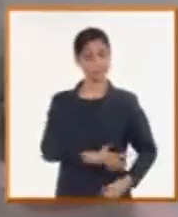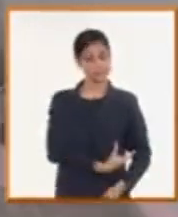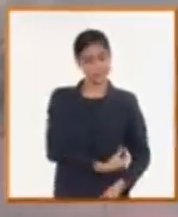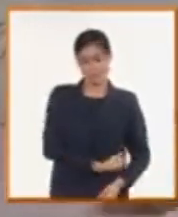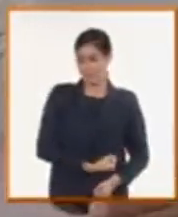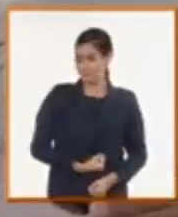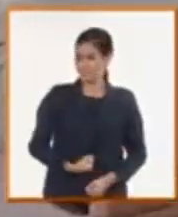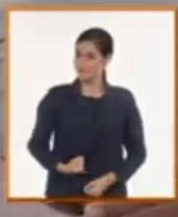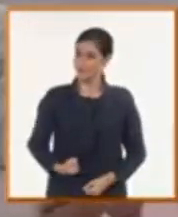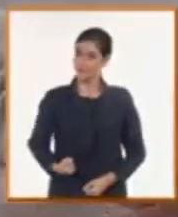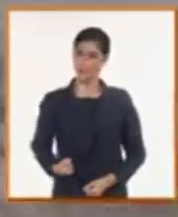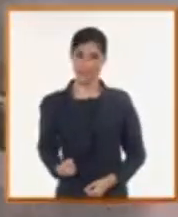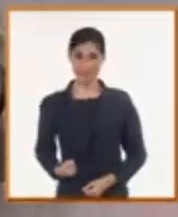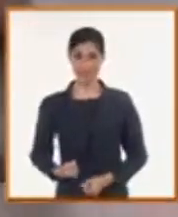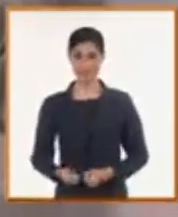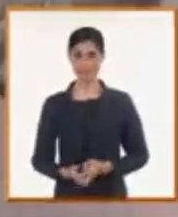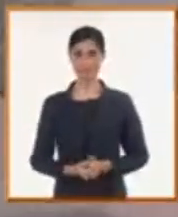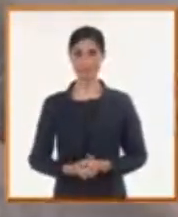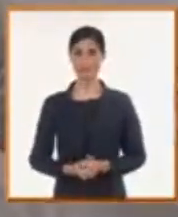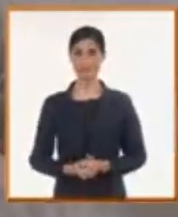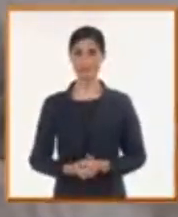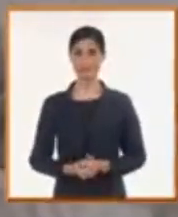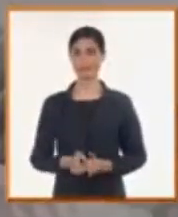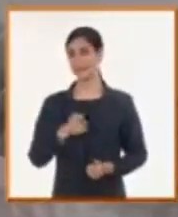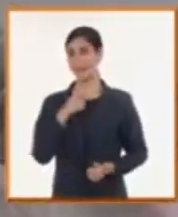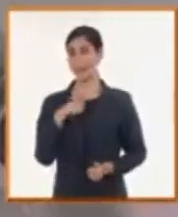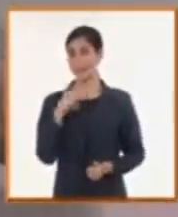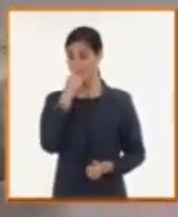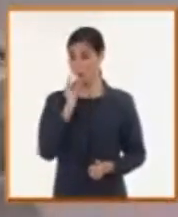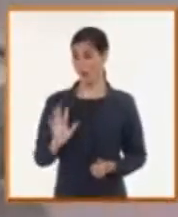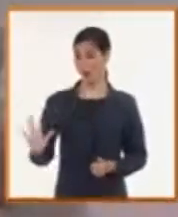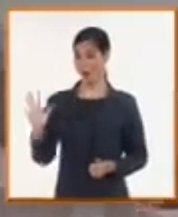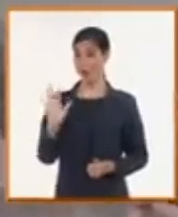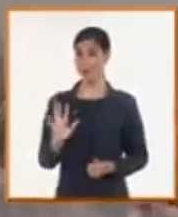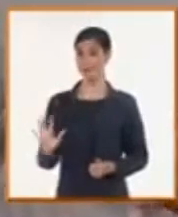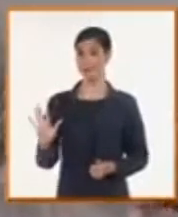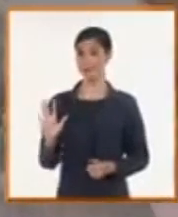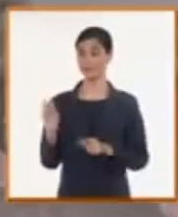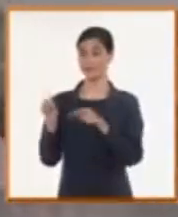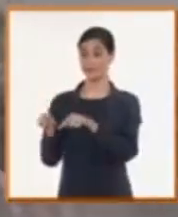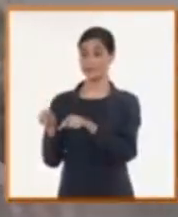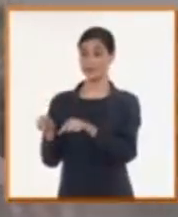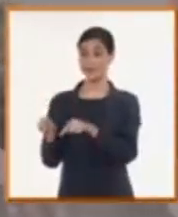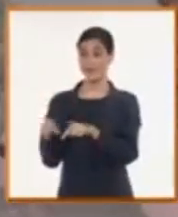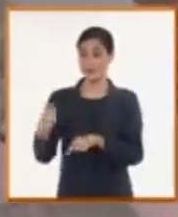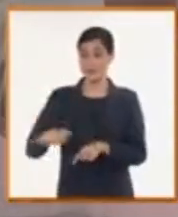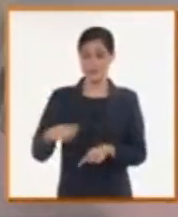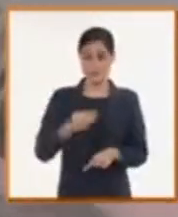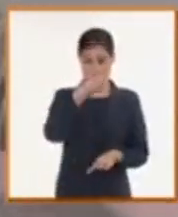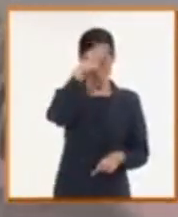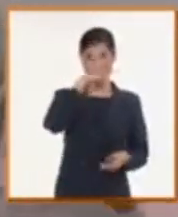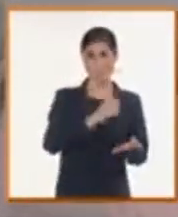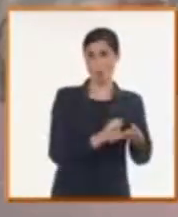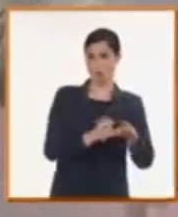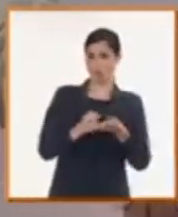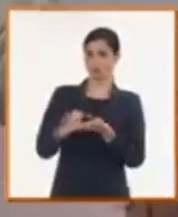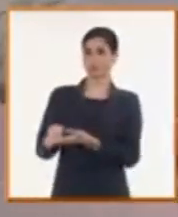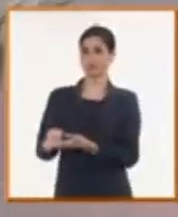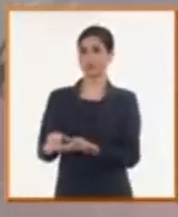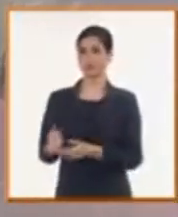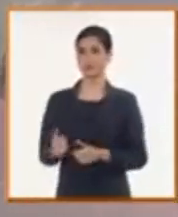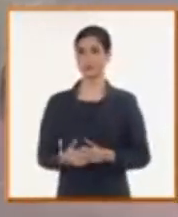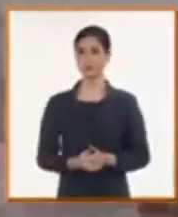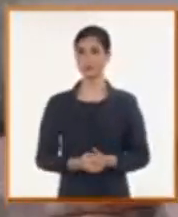que entró Sudáfrica. Bueno. Cuando entró Sudáfrica ya teníamos que entrar nosotros porque el contenido social de nuestra misión militar allá era